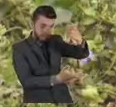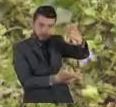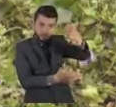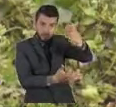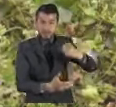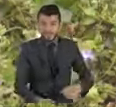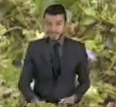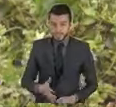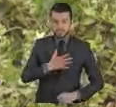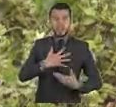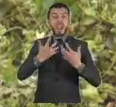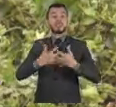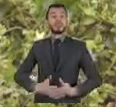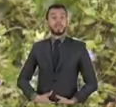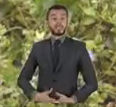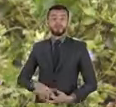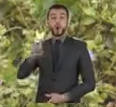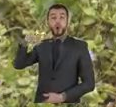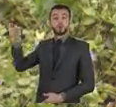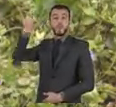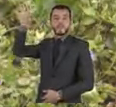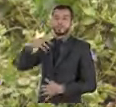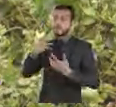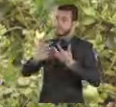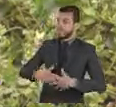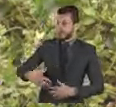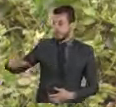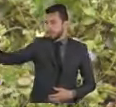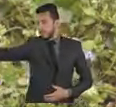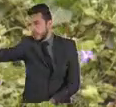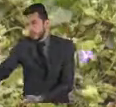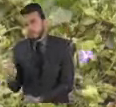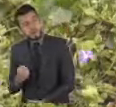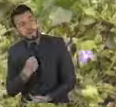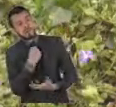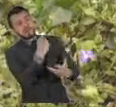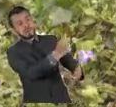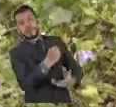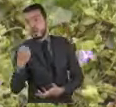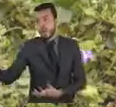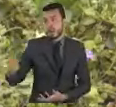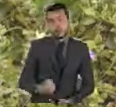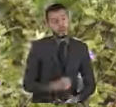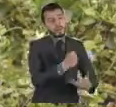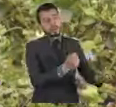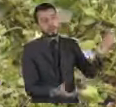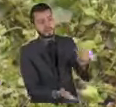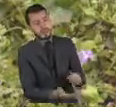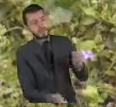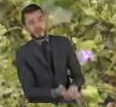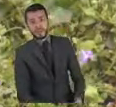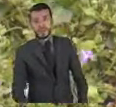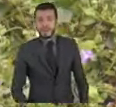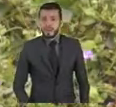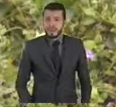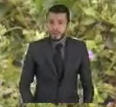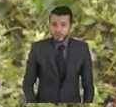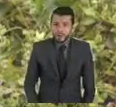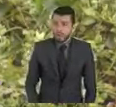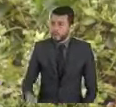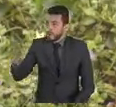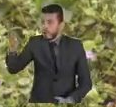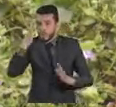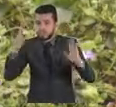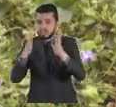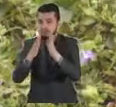sin intermediarios, a 3 veces mejor precio los productos que nos producen para nuestro